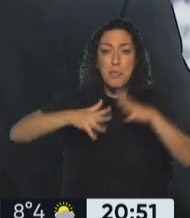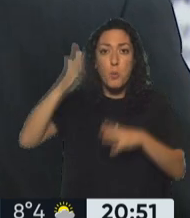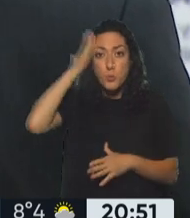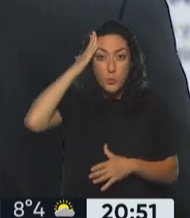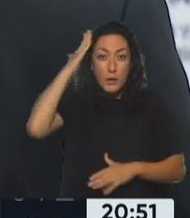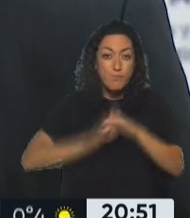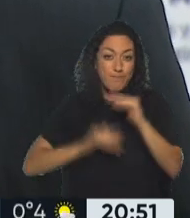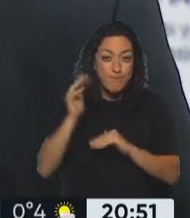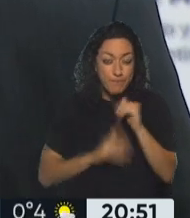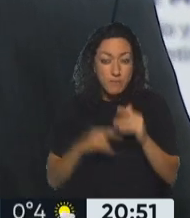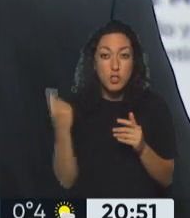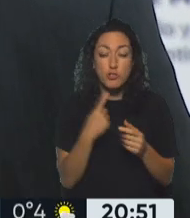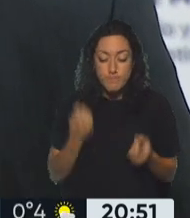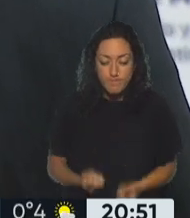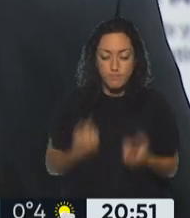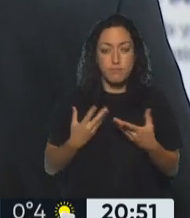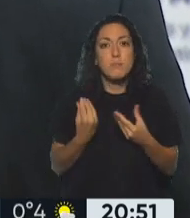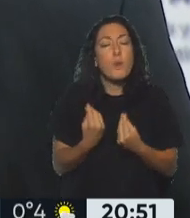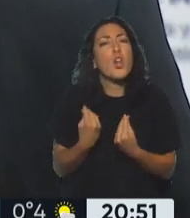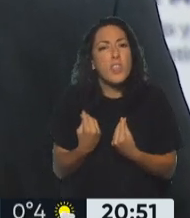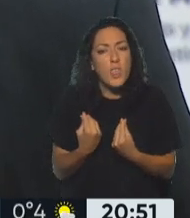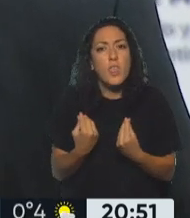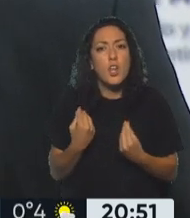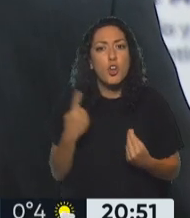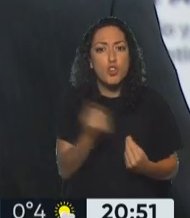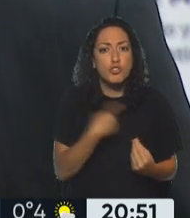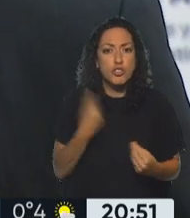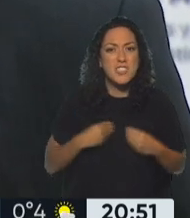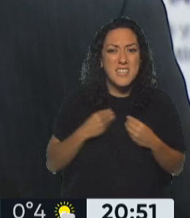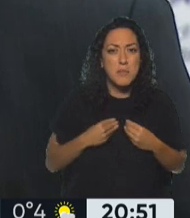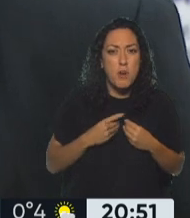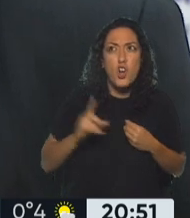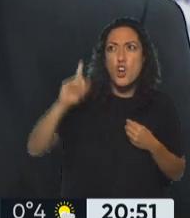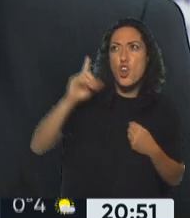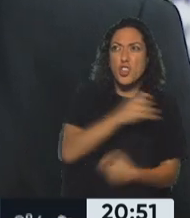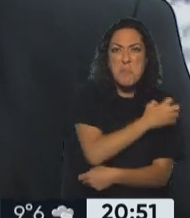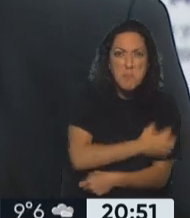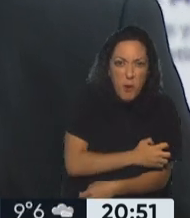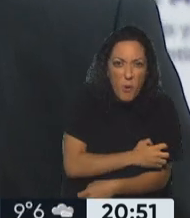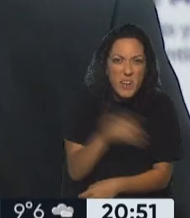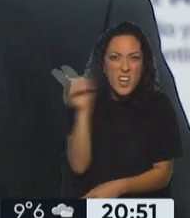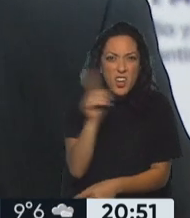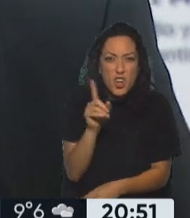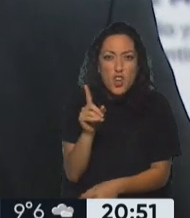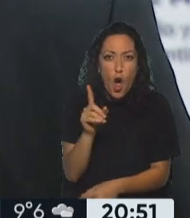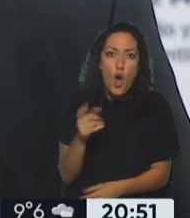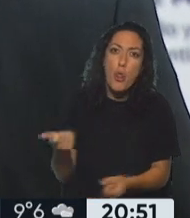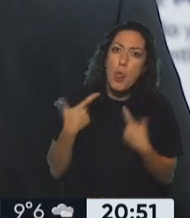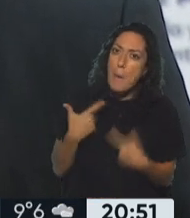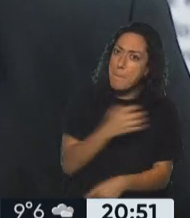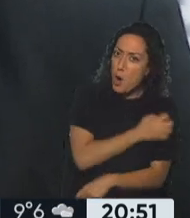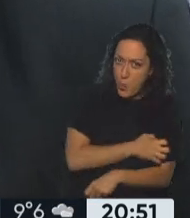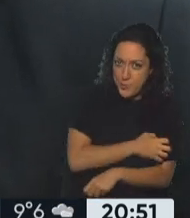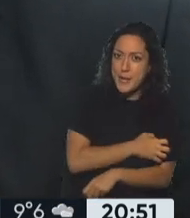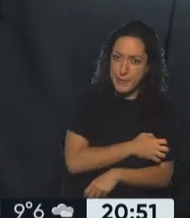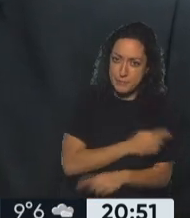poco surge por esto porque sentimos que que al contrario no somos el norte más pobre del país somos el norte más empobrecido este